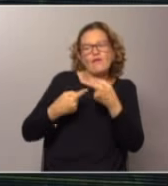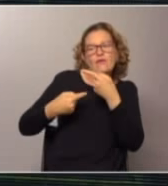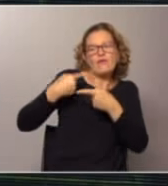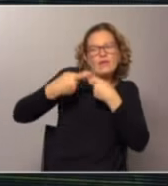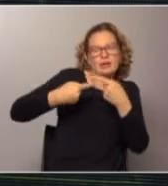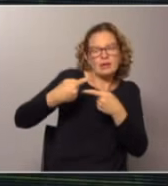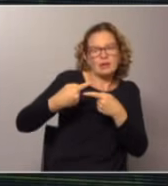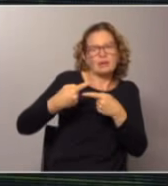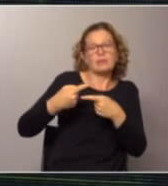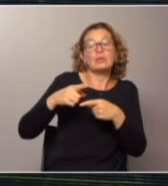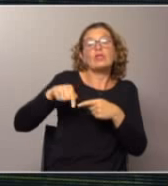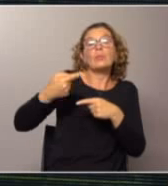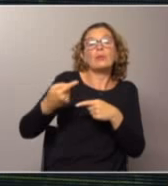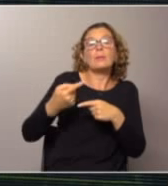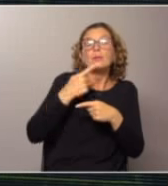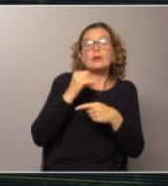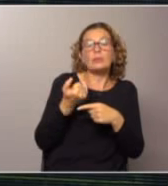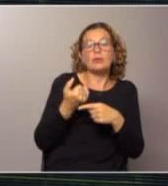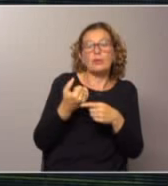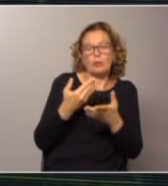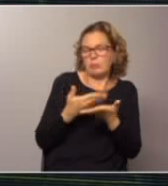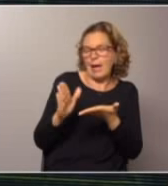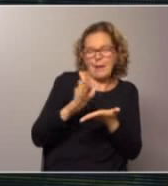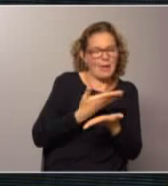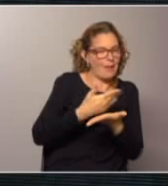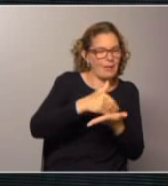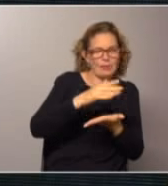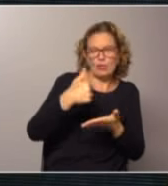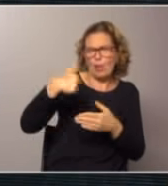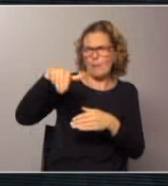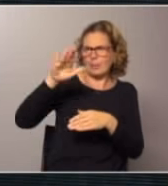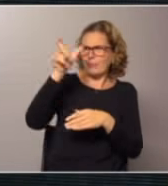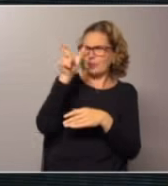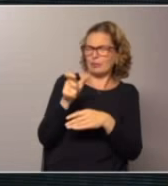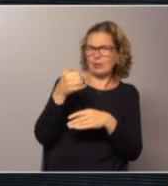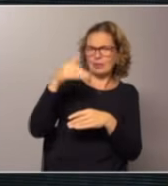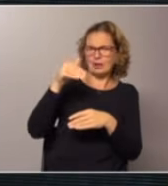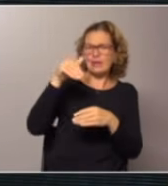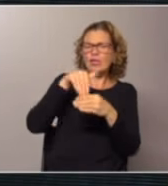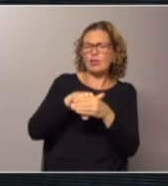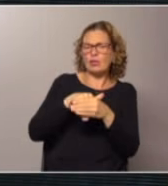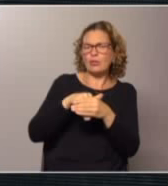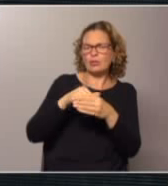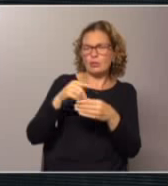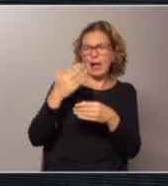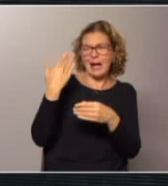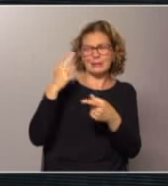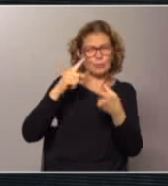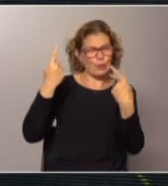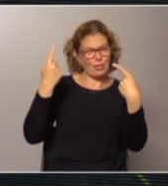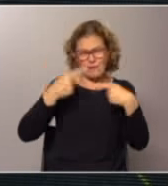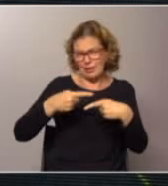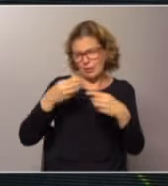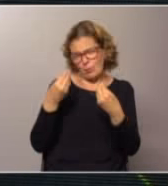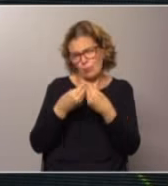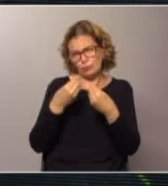postrarnos porque él logró prácticamente descabezar todos los liderazgos en esta elección no tuvo discusión en la anterior hubo mucho debate porque